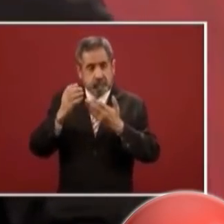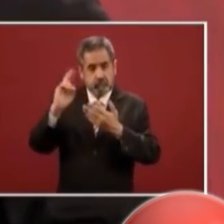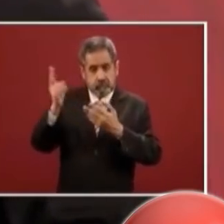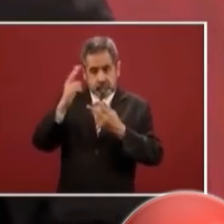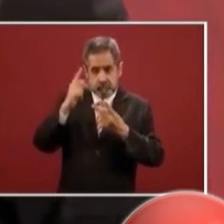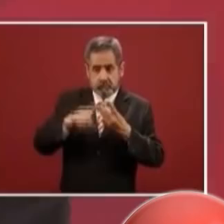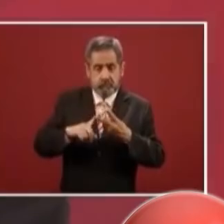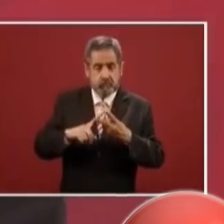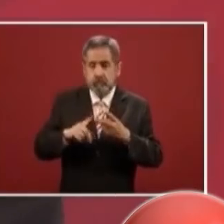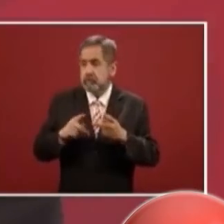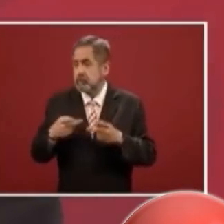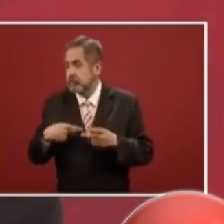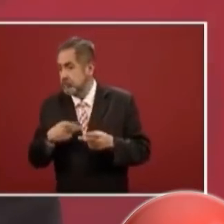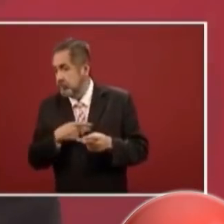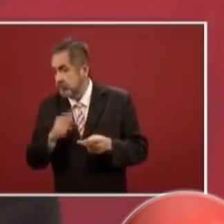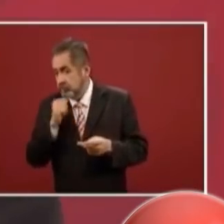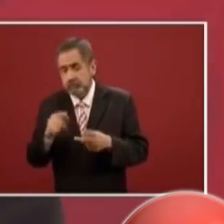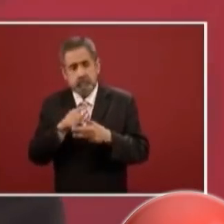si no hay pobreza,